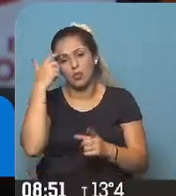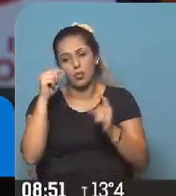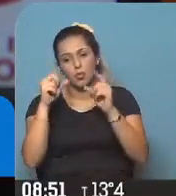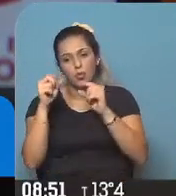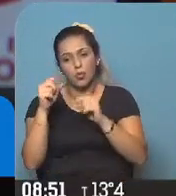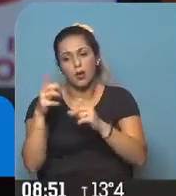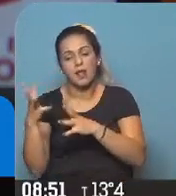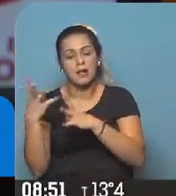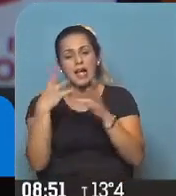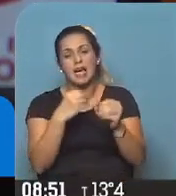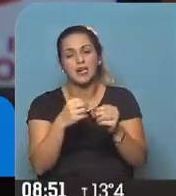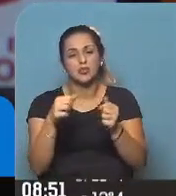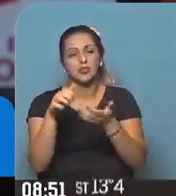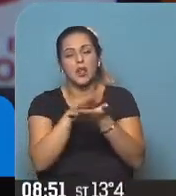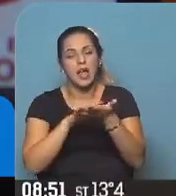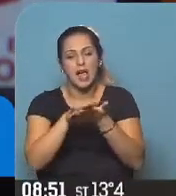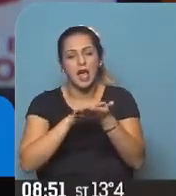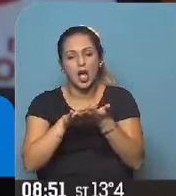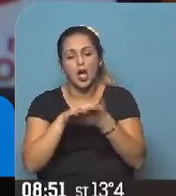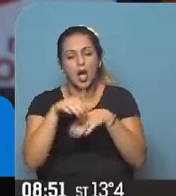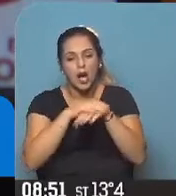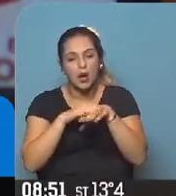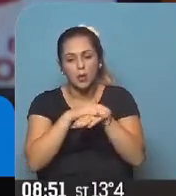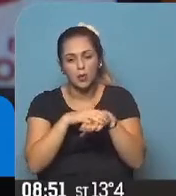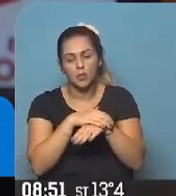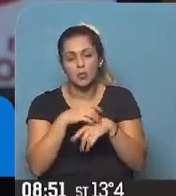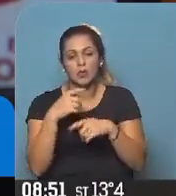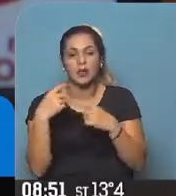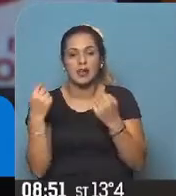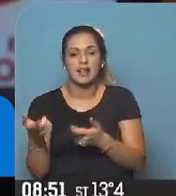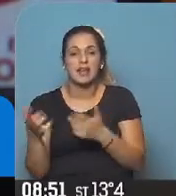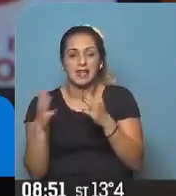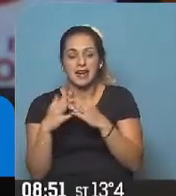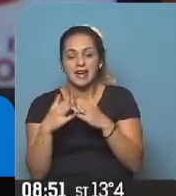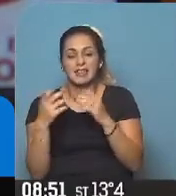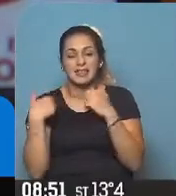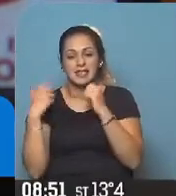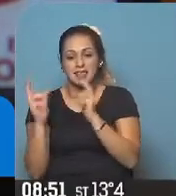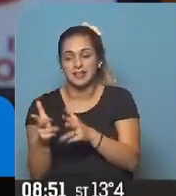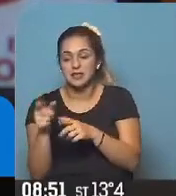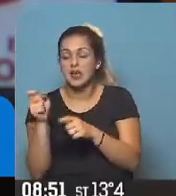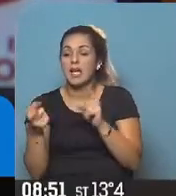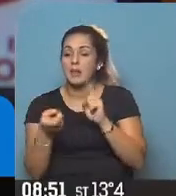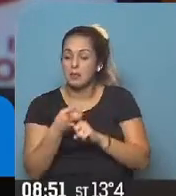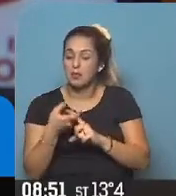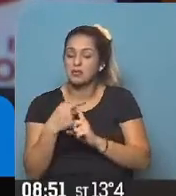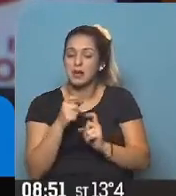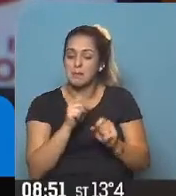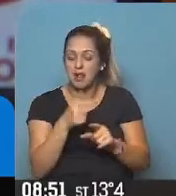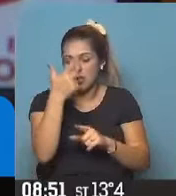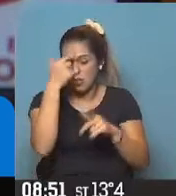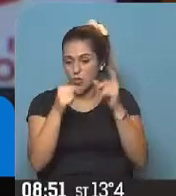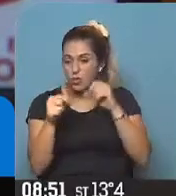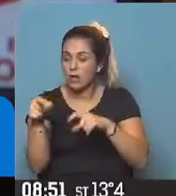a la esposa. Le da el rancho, le dice que cure a su esposa y que